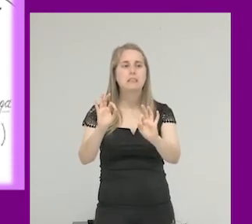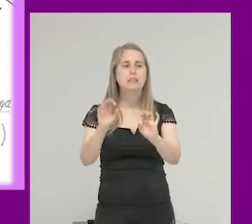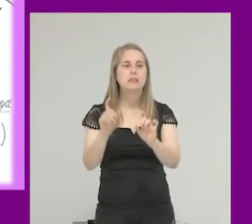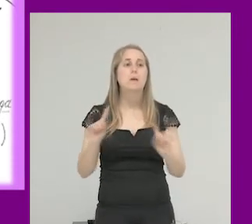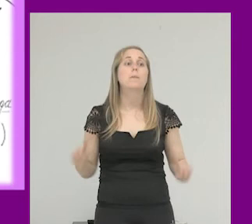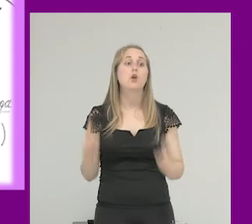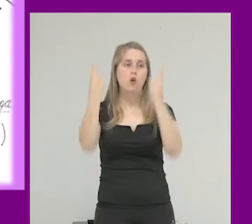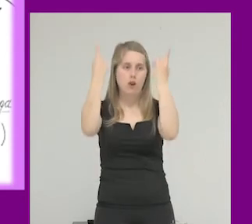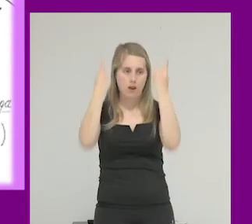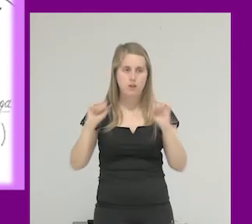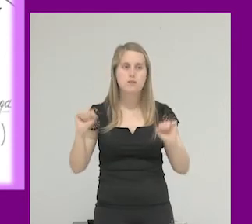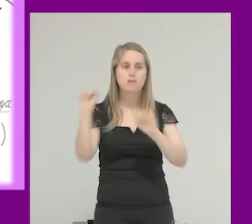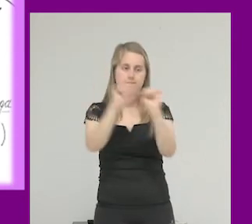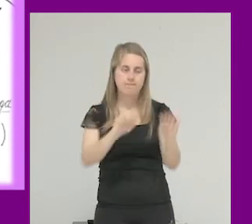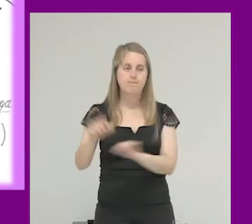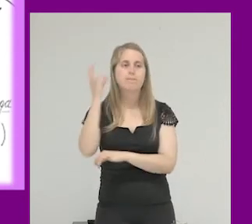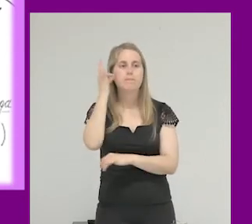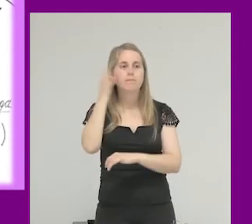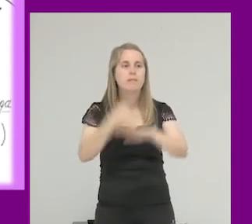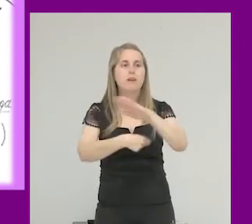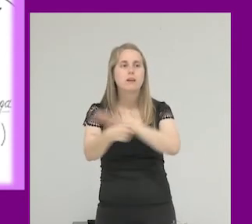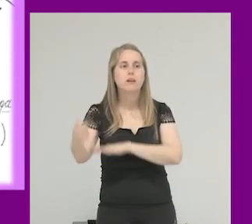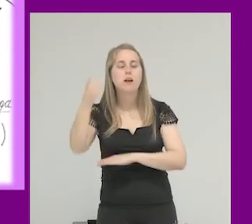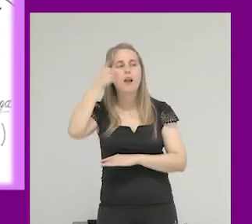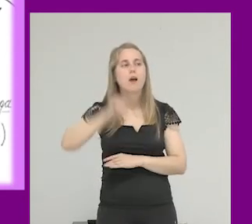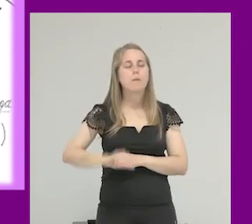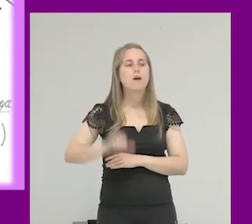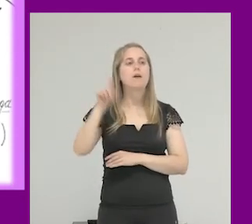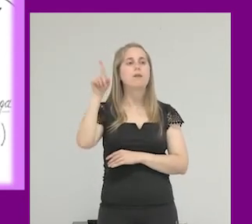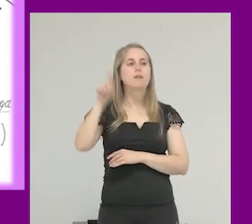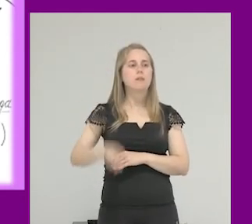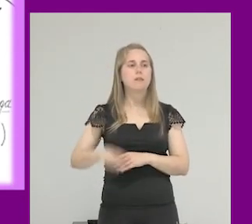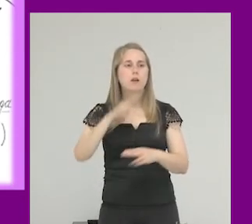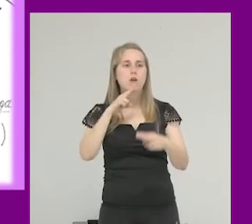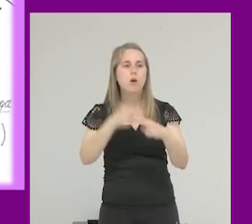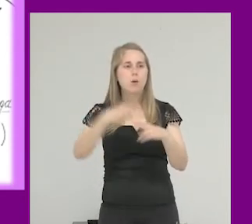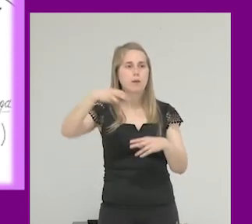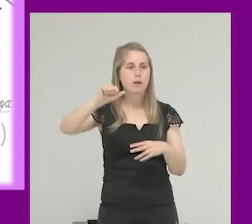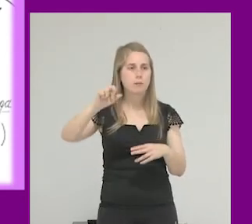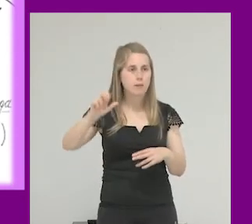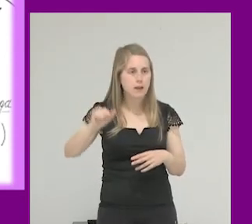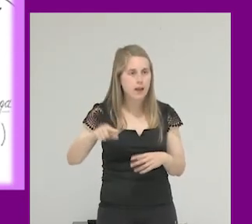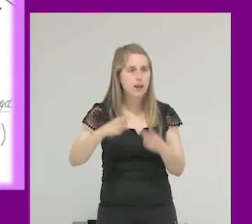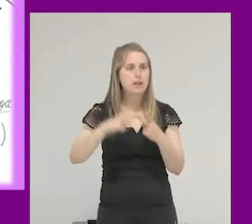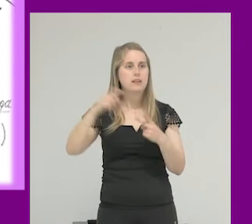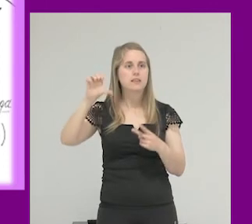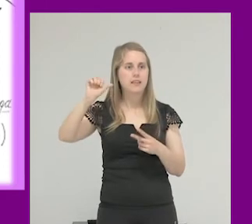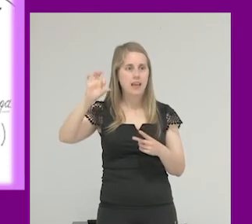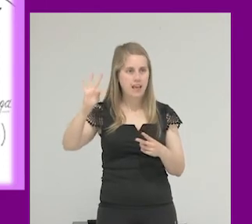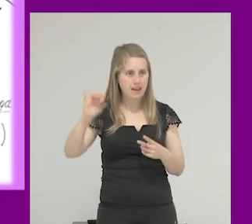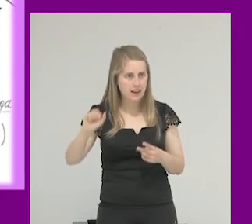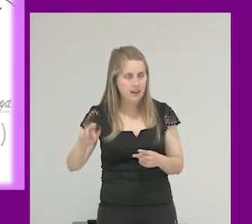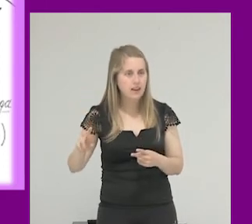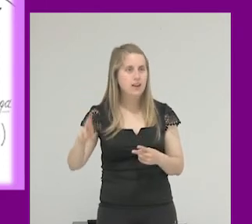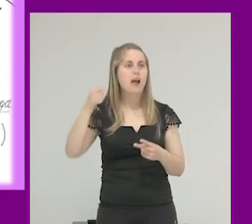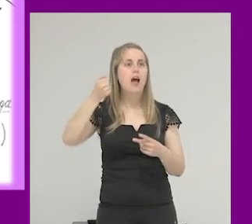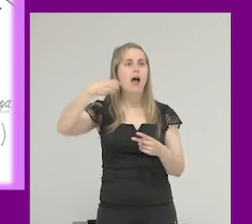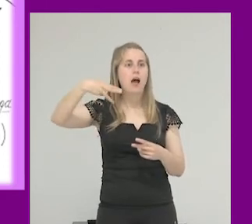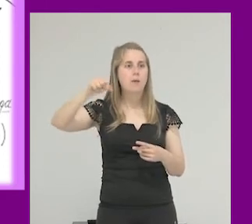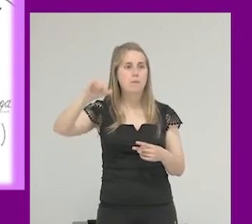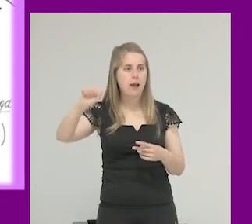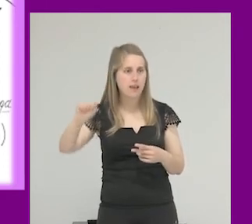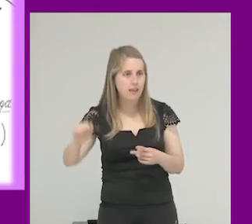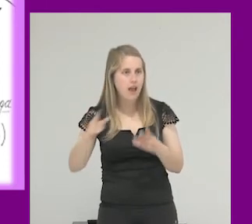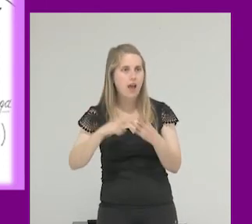autodefensa para mujeres en Gasteiz y Álava: Mila Zabala, Esther Ferreiro, Charo Ramírez, Amaya